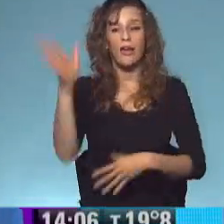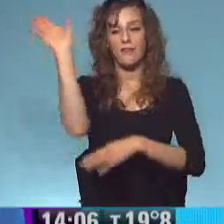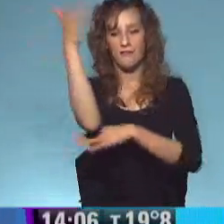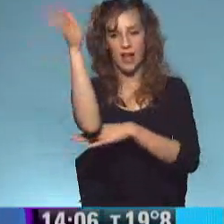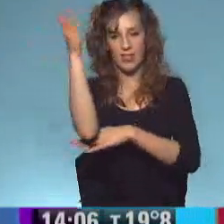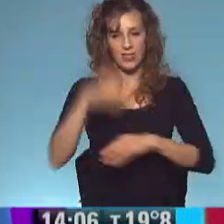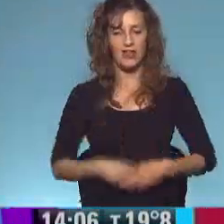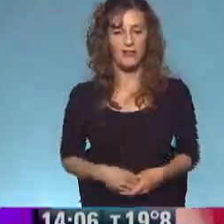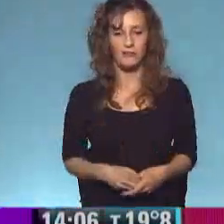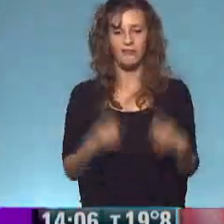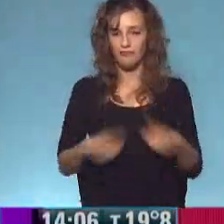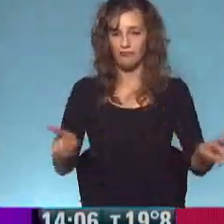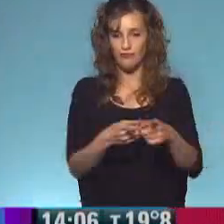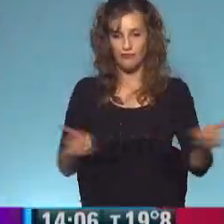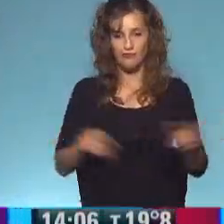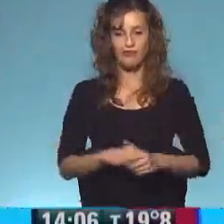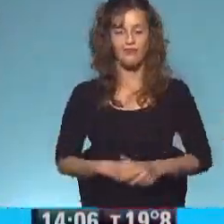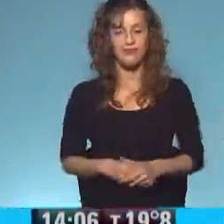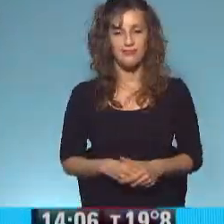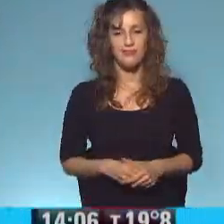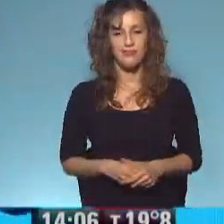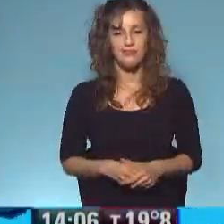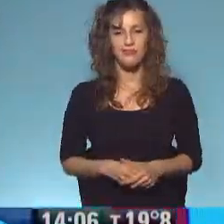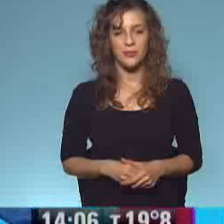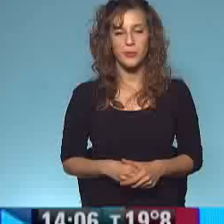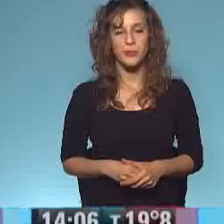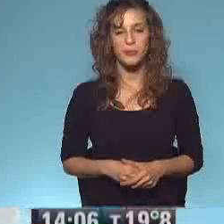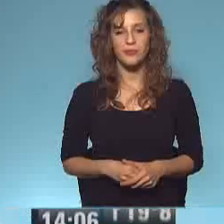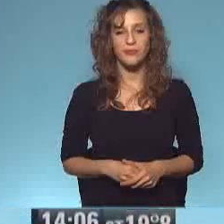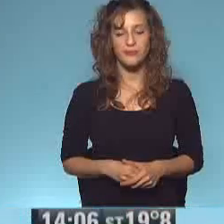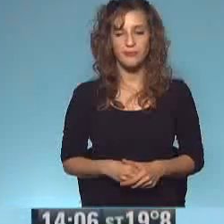Y bailamos también, ¿eh? Porque el tema está bárbaro. ¡Vamos arriba!